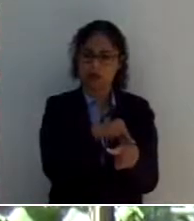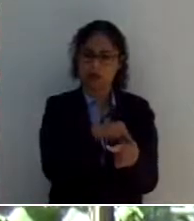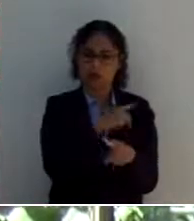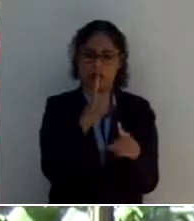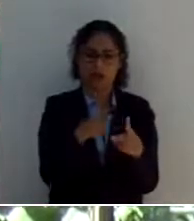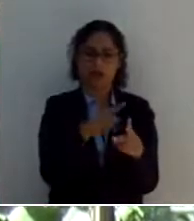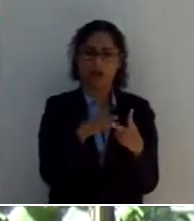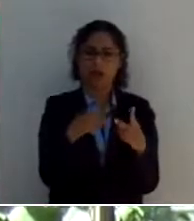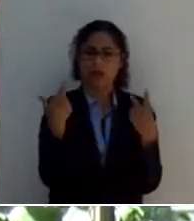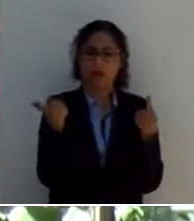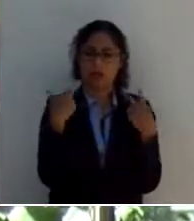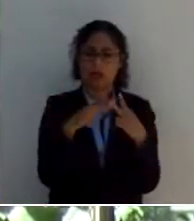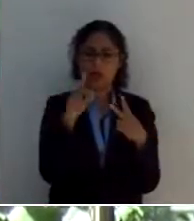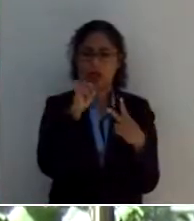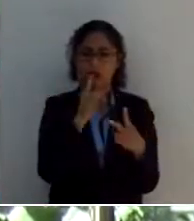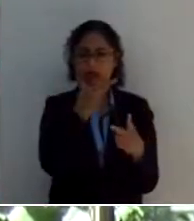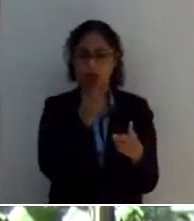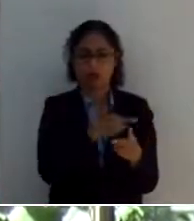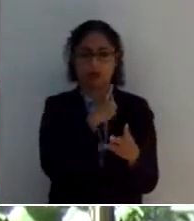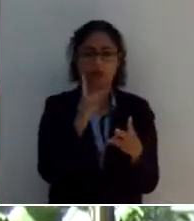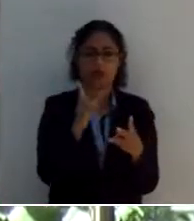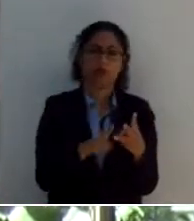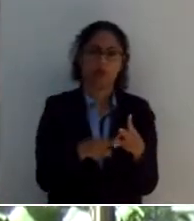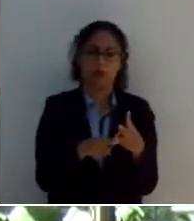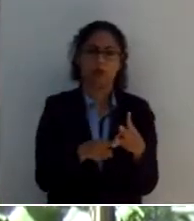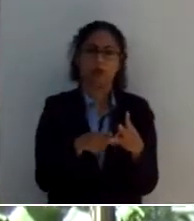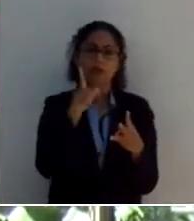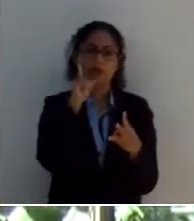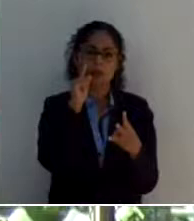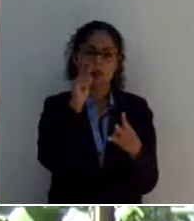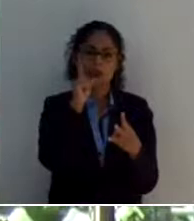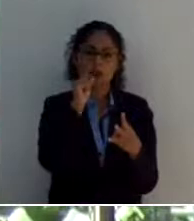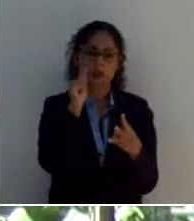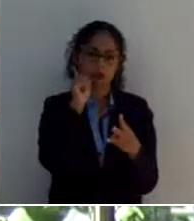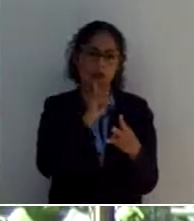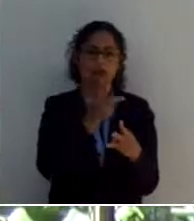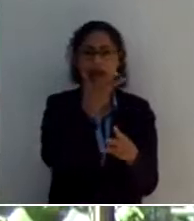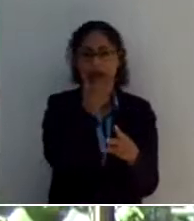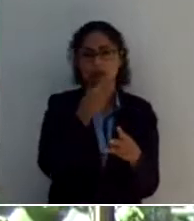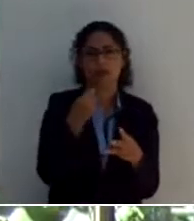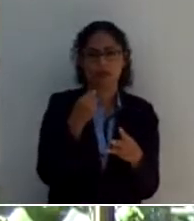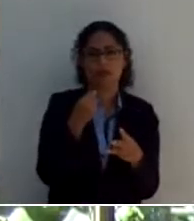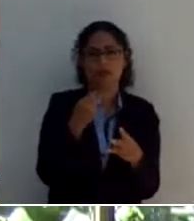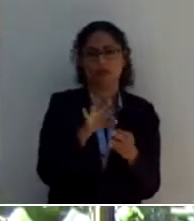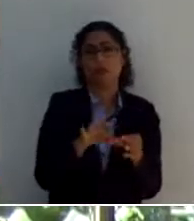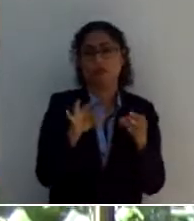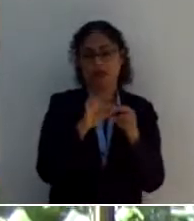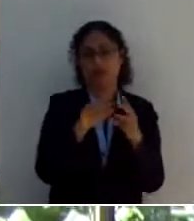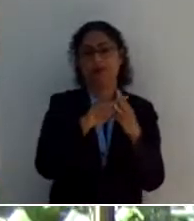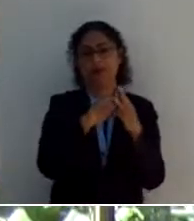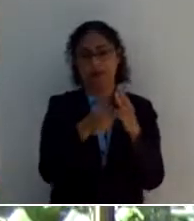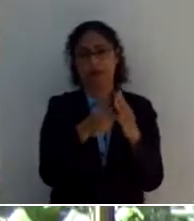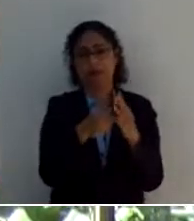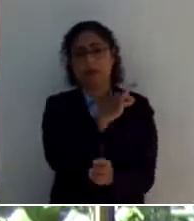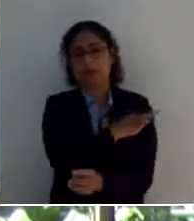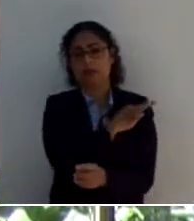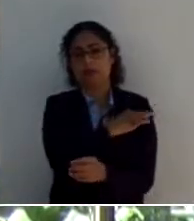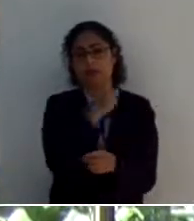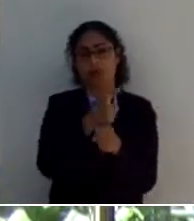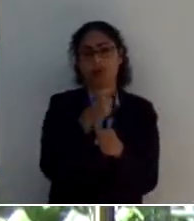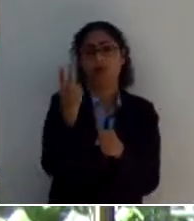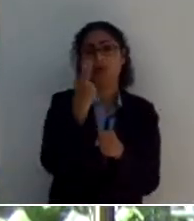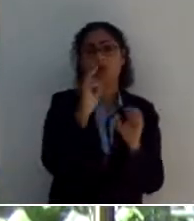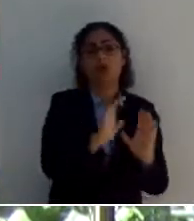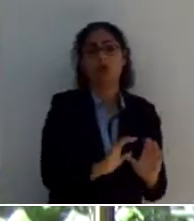las maestras y los maestros y sea a las y los policías, porque necesitamos cuidar su